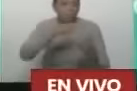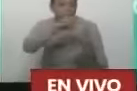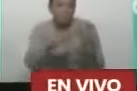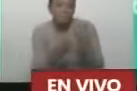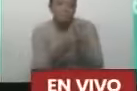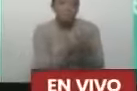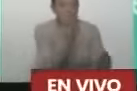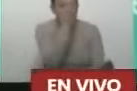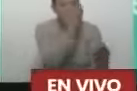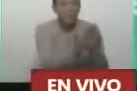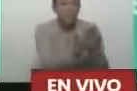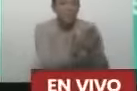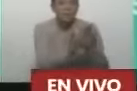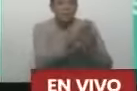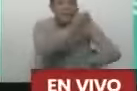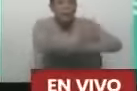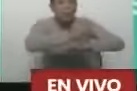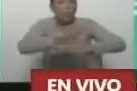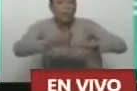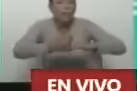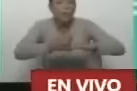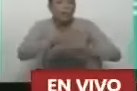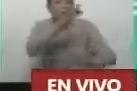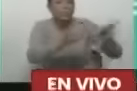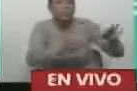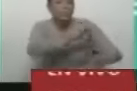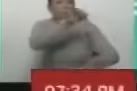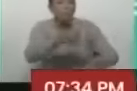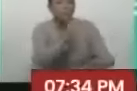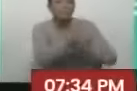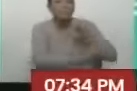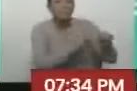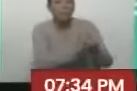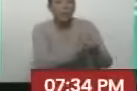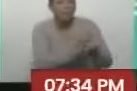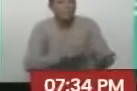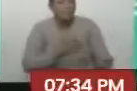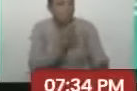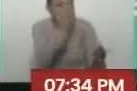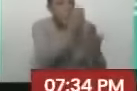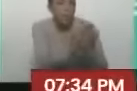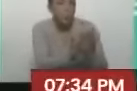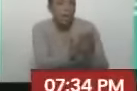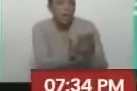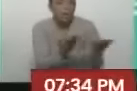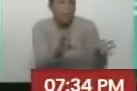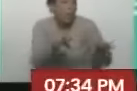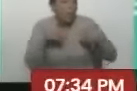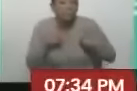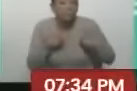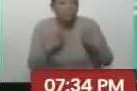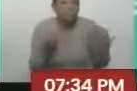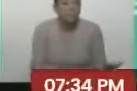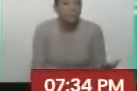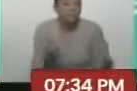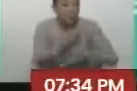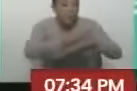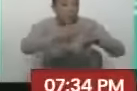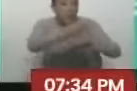enfrentar esta pretensión temeraria este despropósito del